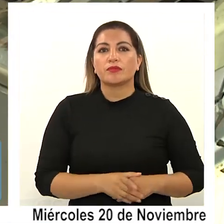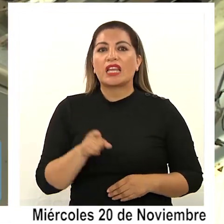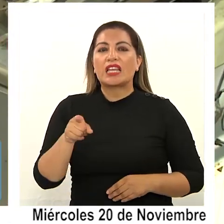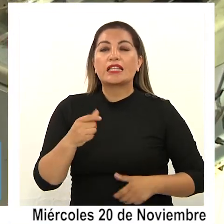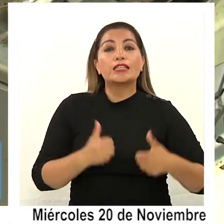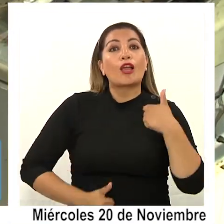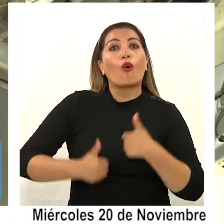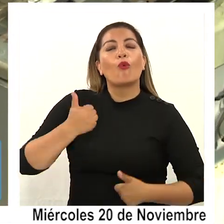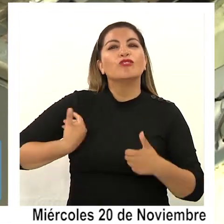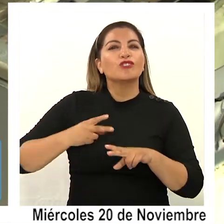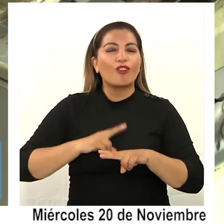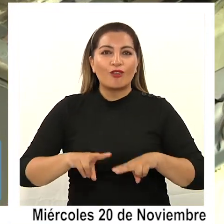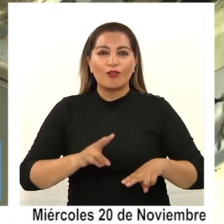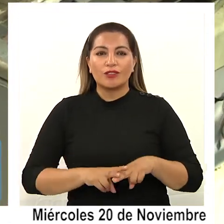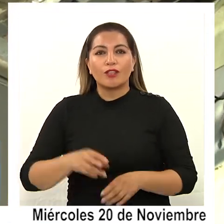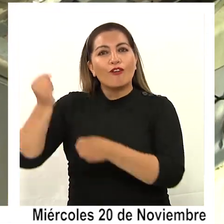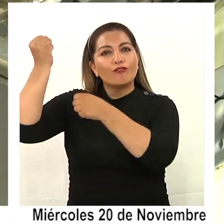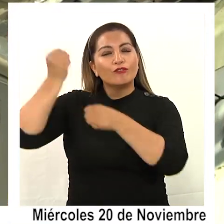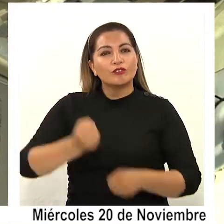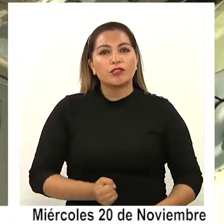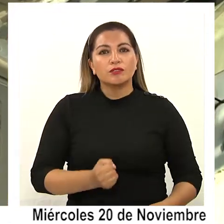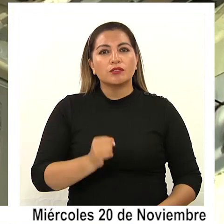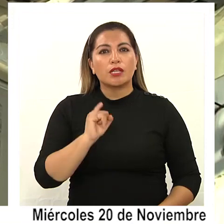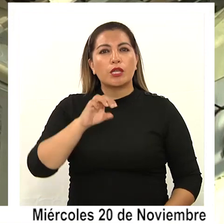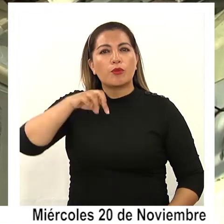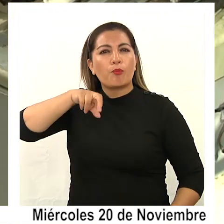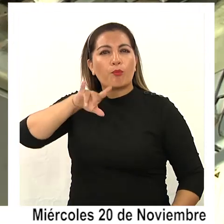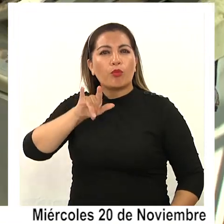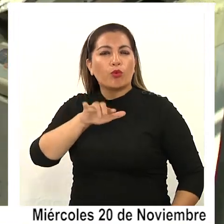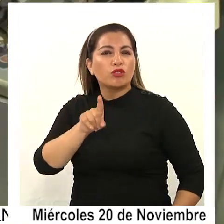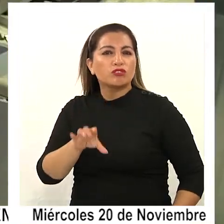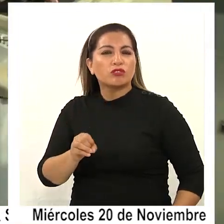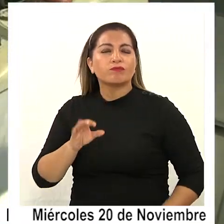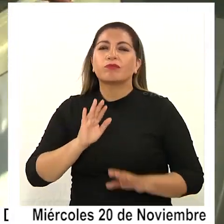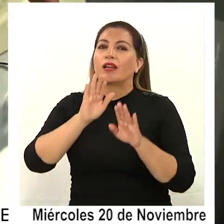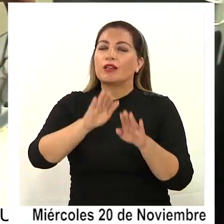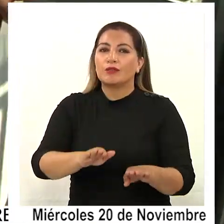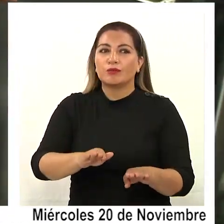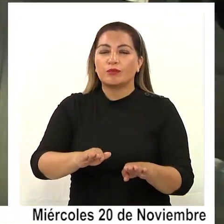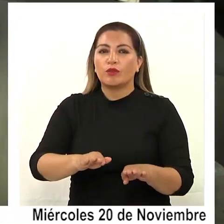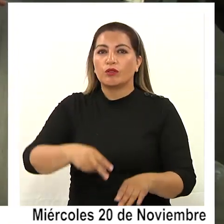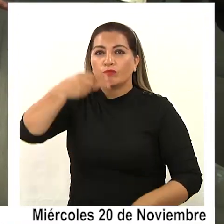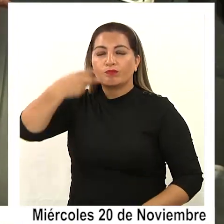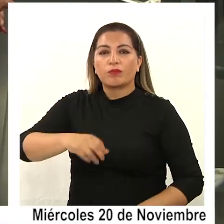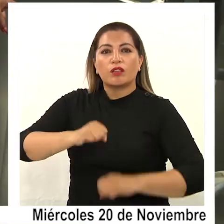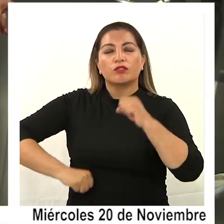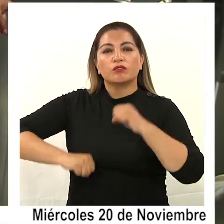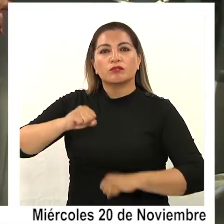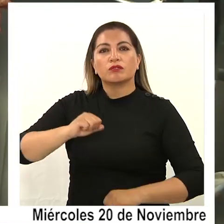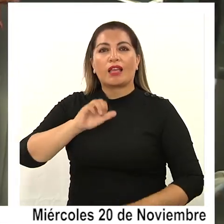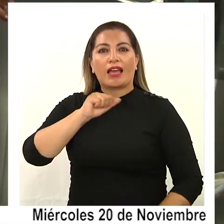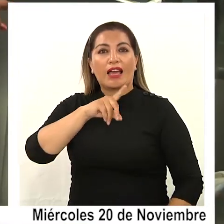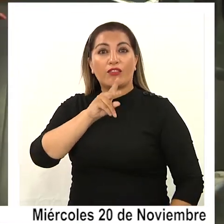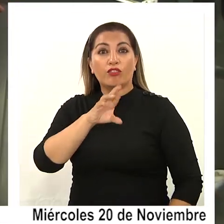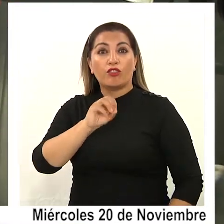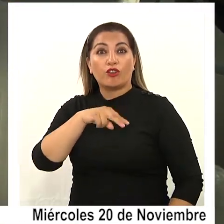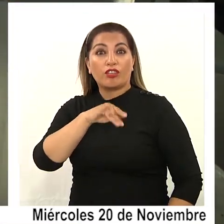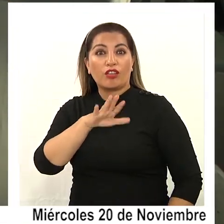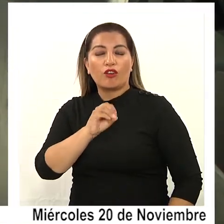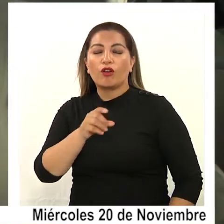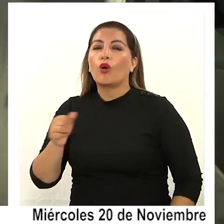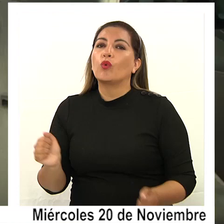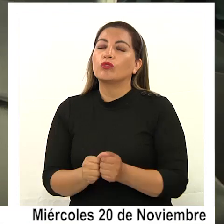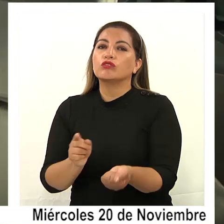concurso es organizado por la Fundación Impulso Inicial, patrocinado por el empresario Andrónico Lucic y su